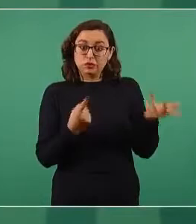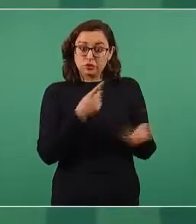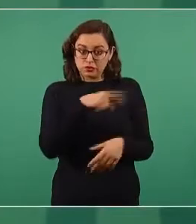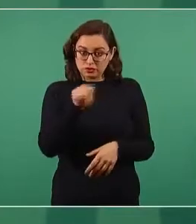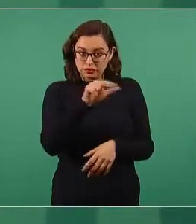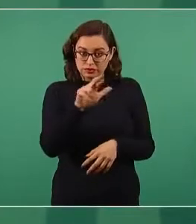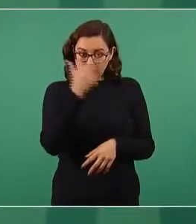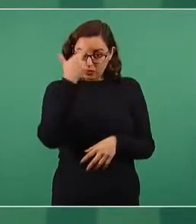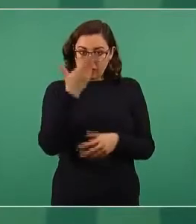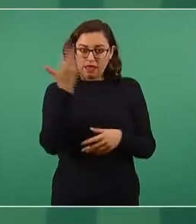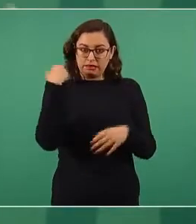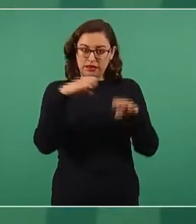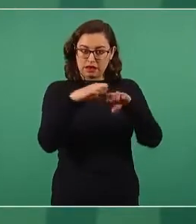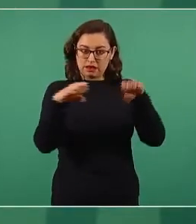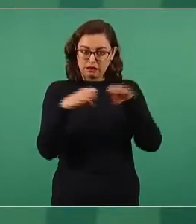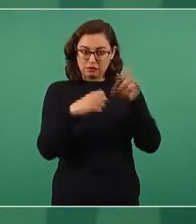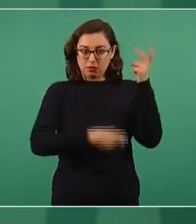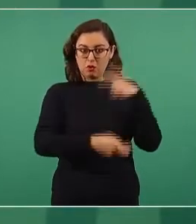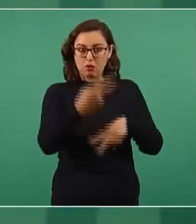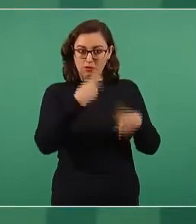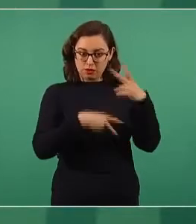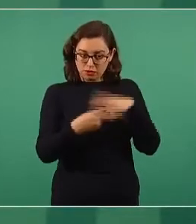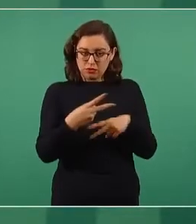que platicó con nosotros, platicó con